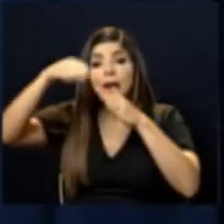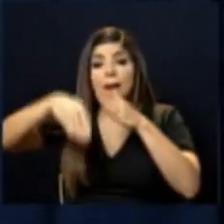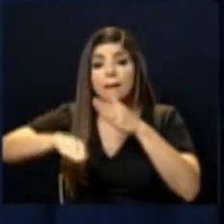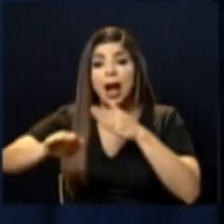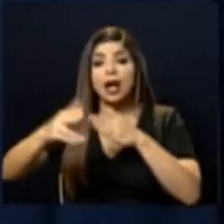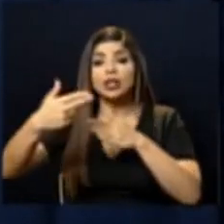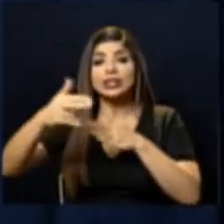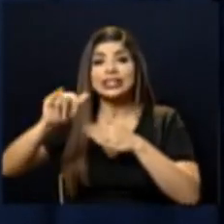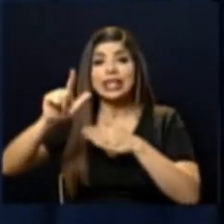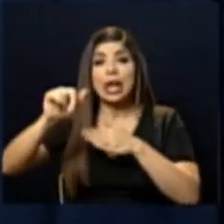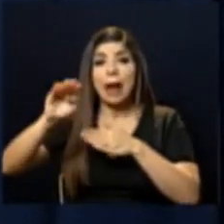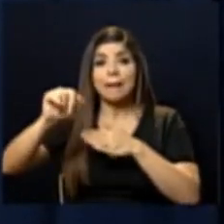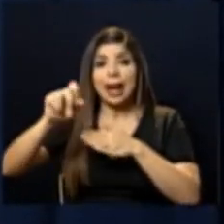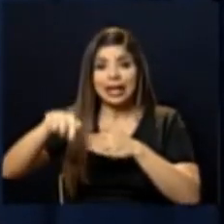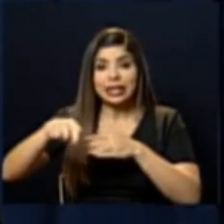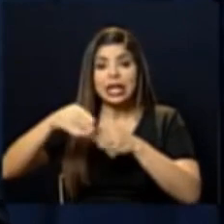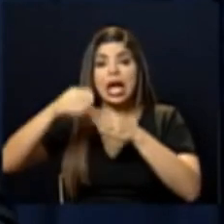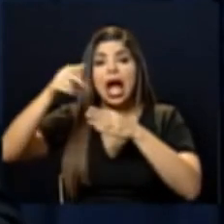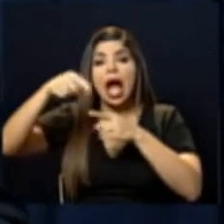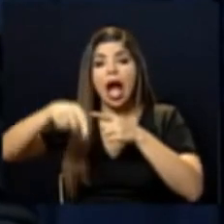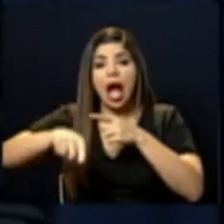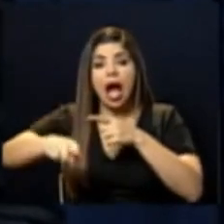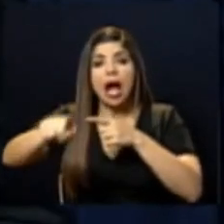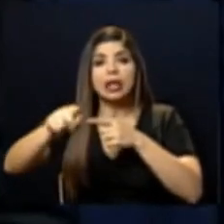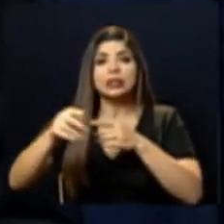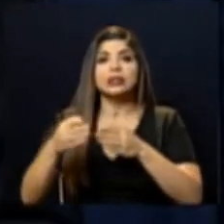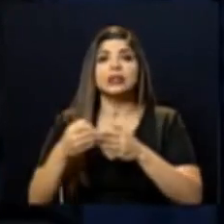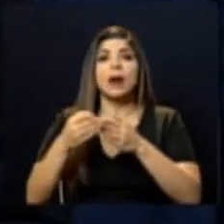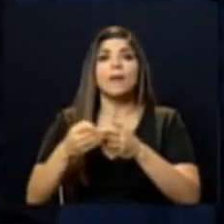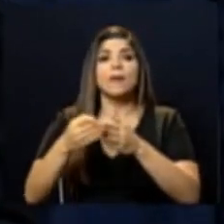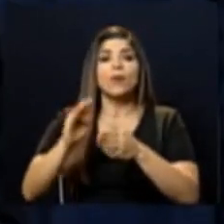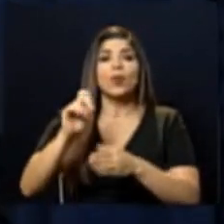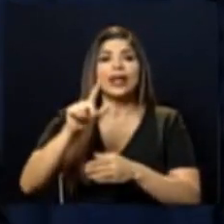y continuarlo hasta Muelle de San Carlos.